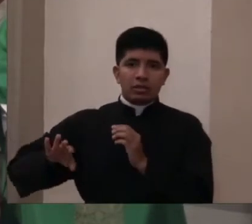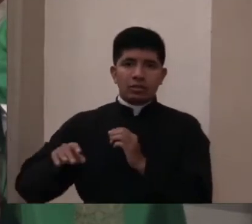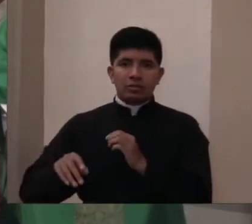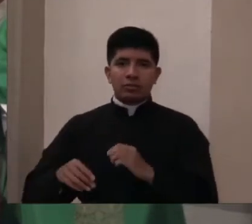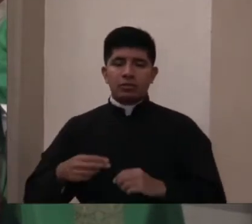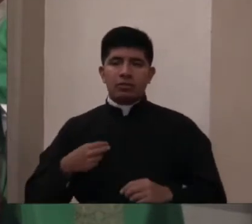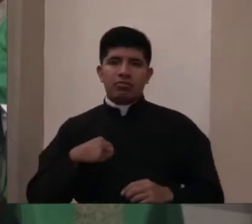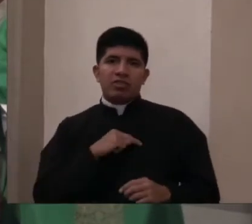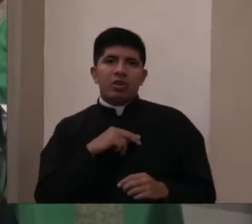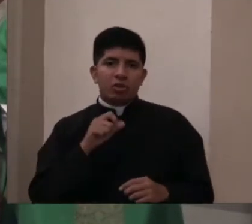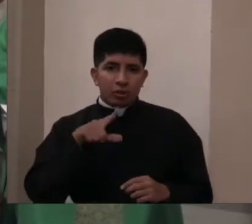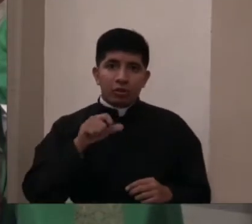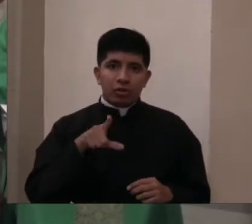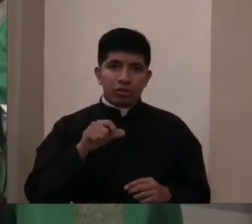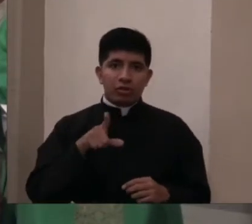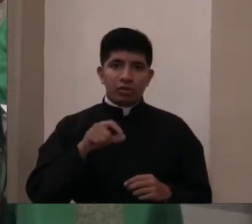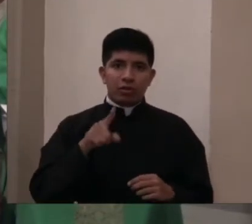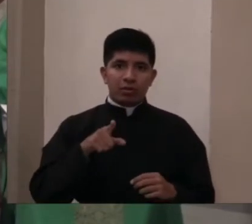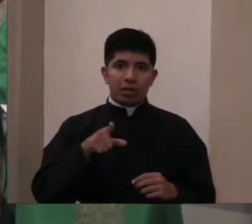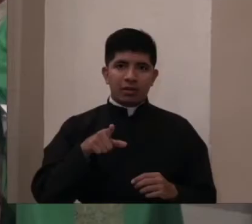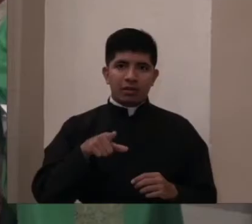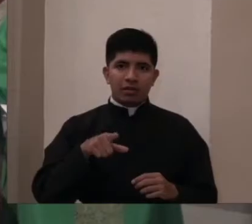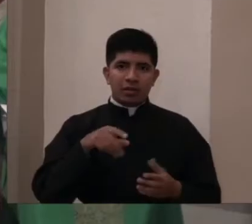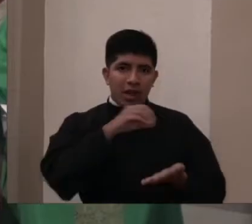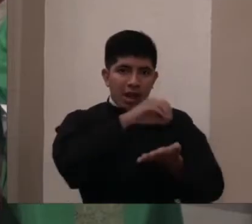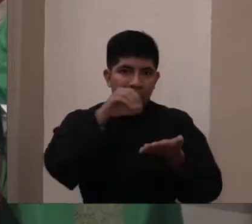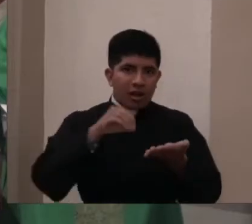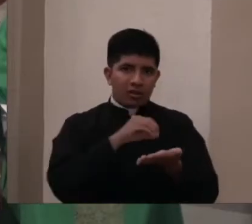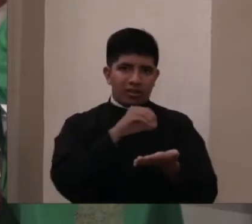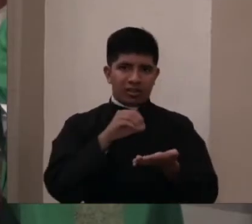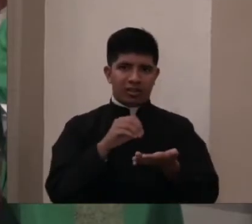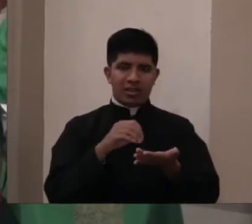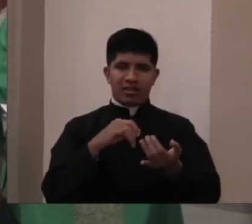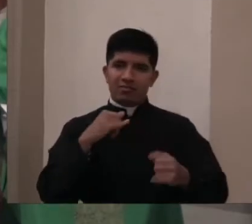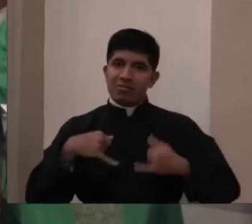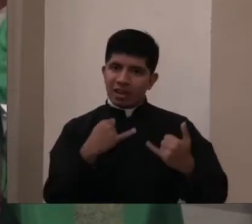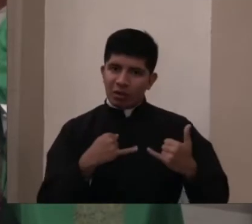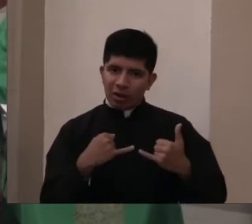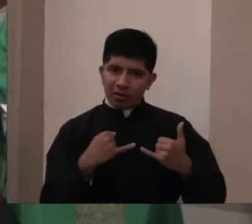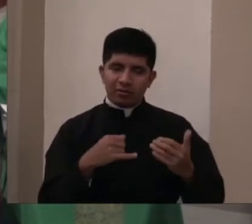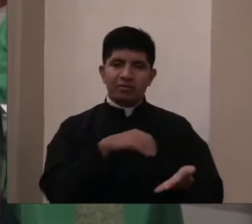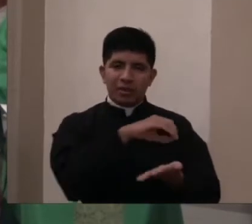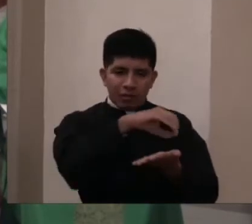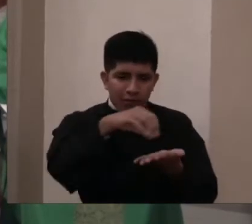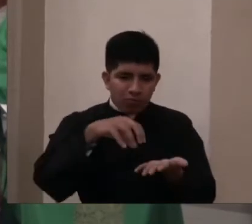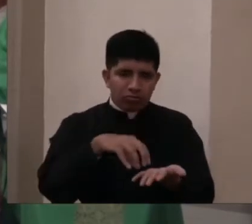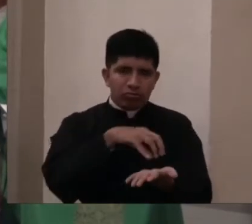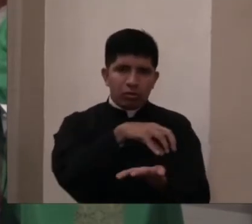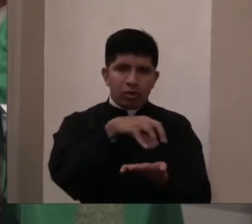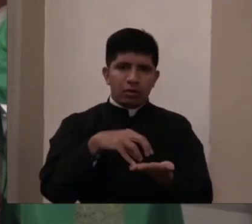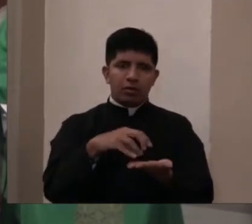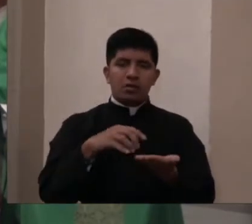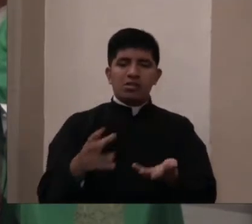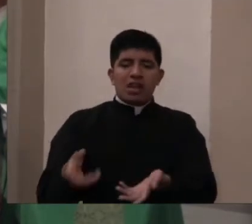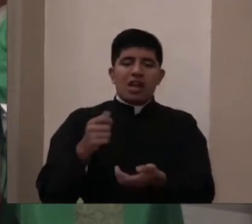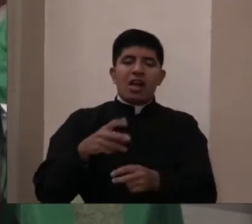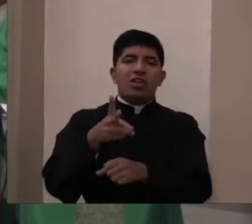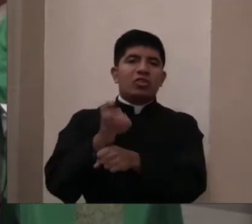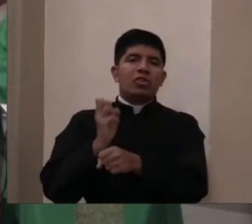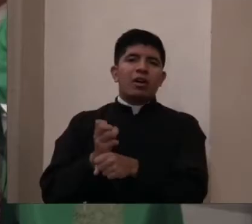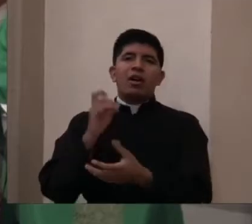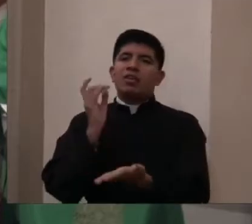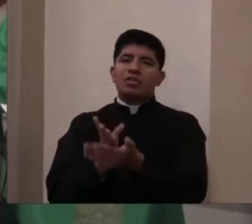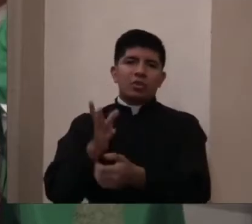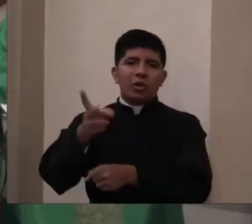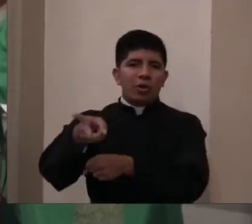decimos en la lotería, ¿verdad? Nuestro cuadro chico, en donde estamos solo aquellos que nos caemos bien, solo